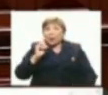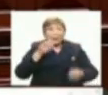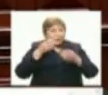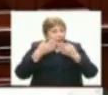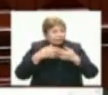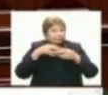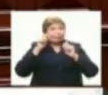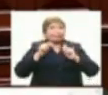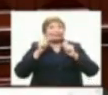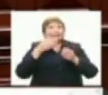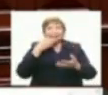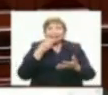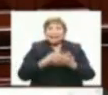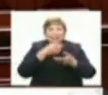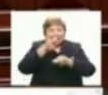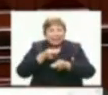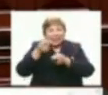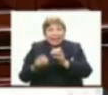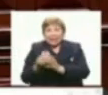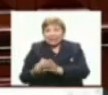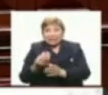motor del desarrollo de la agricultura del país.